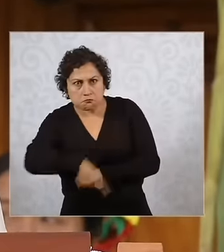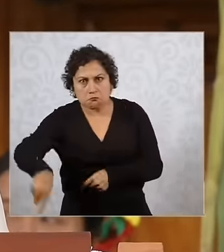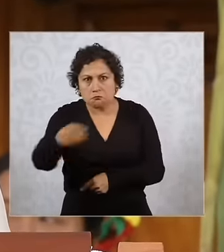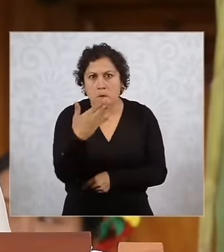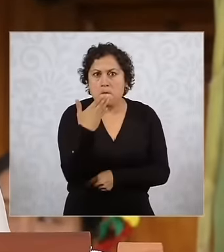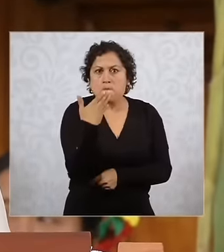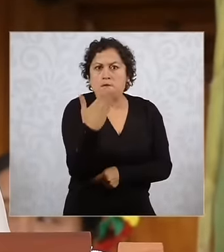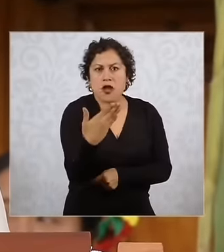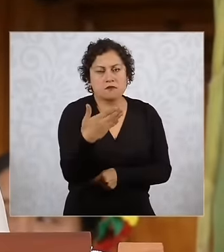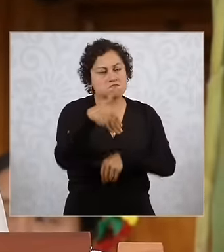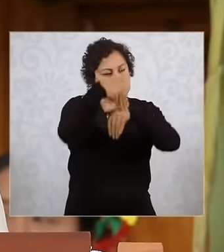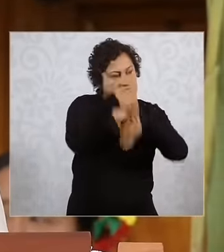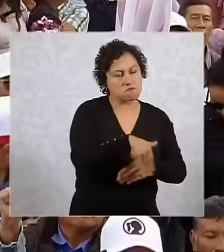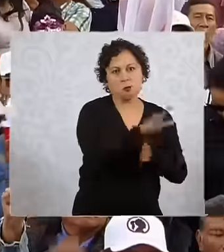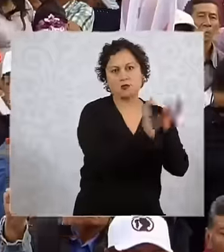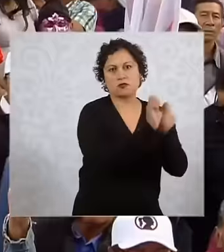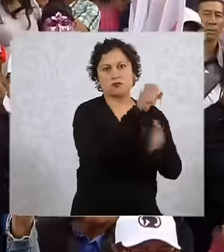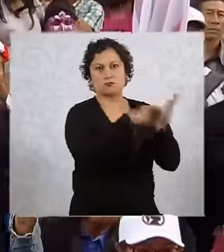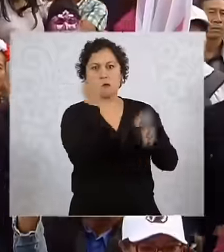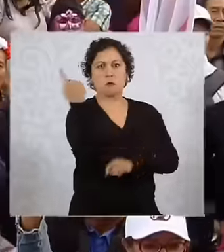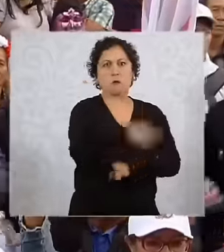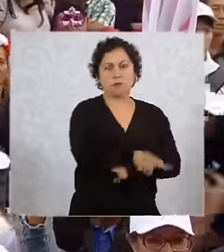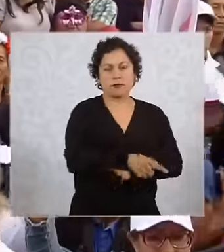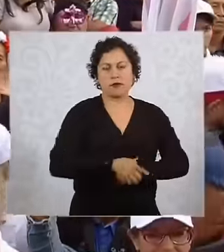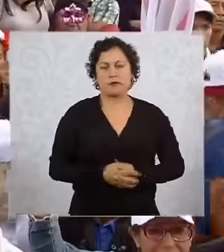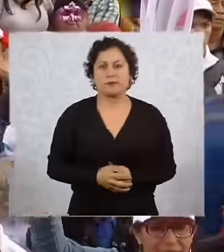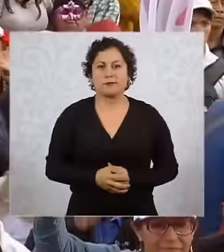la Constitución.